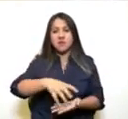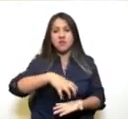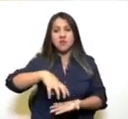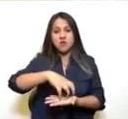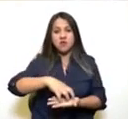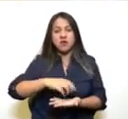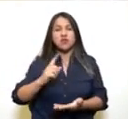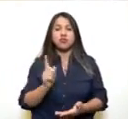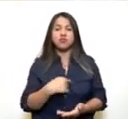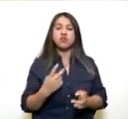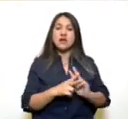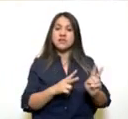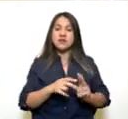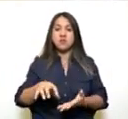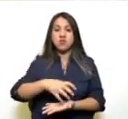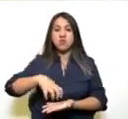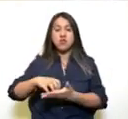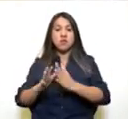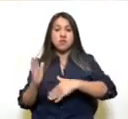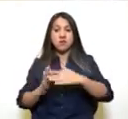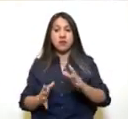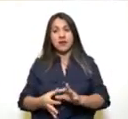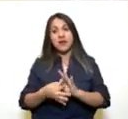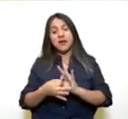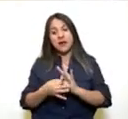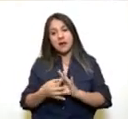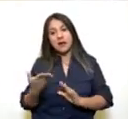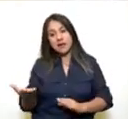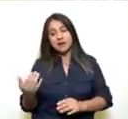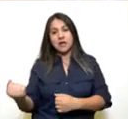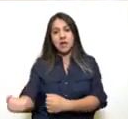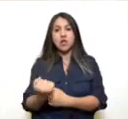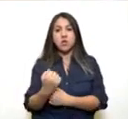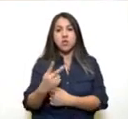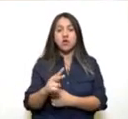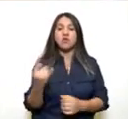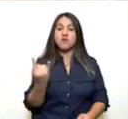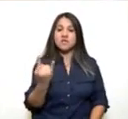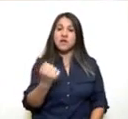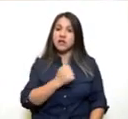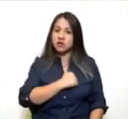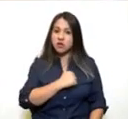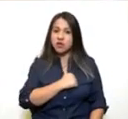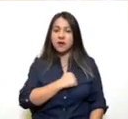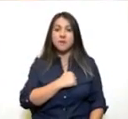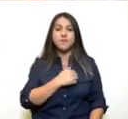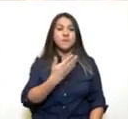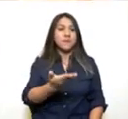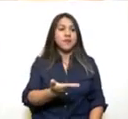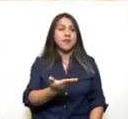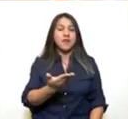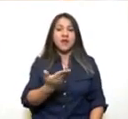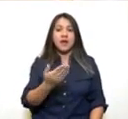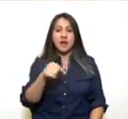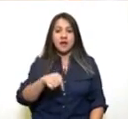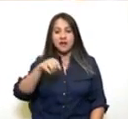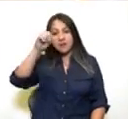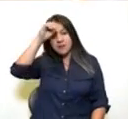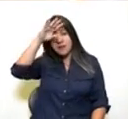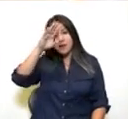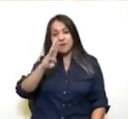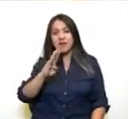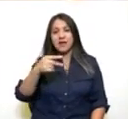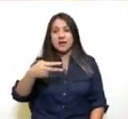hemos hecho nosotros la comuna de la pintana gracias a la ayuda de la universidad católica y a esta minera